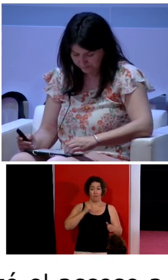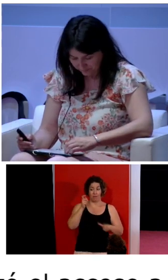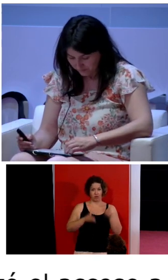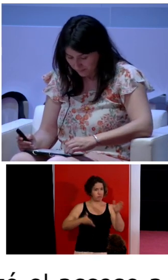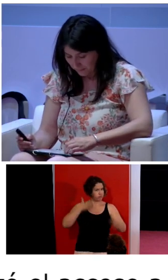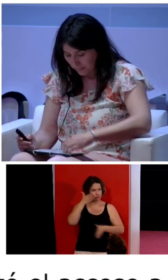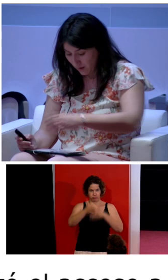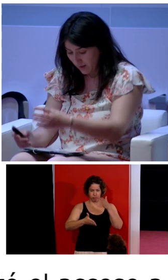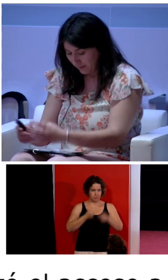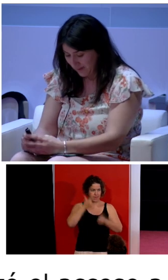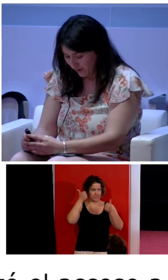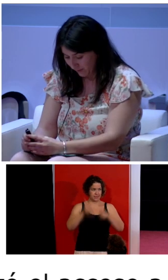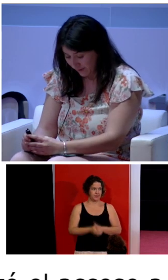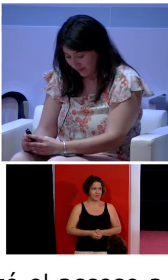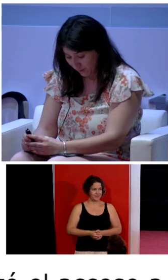personas.